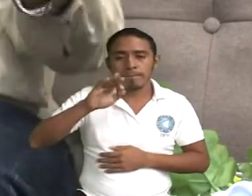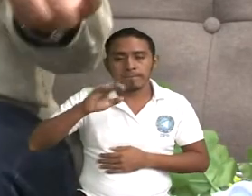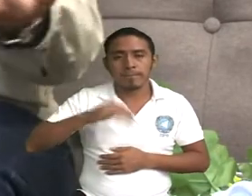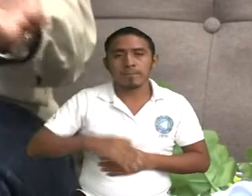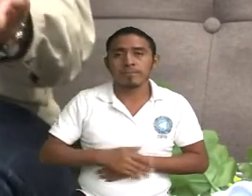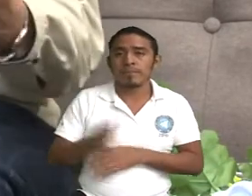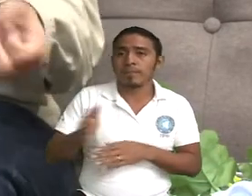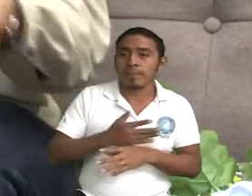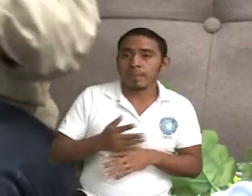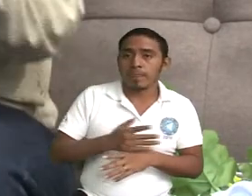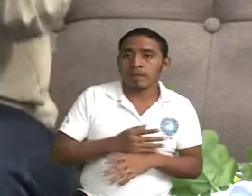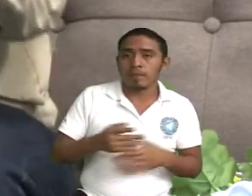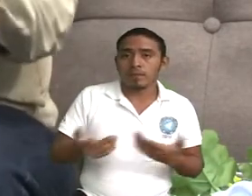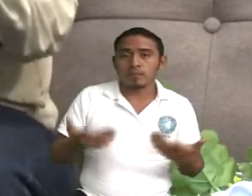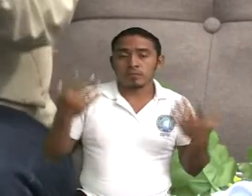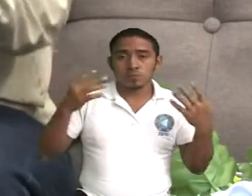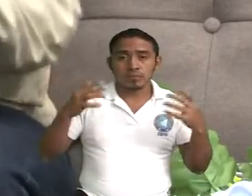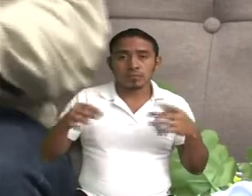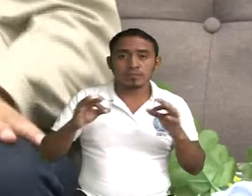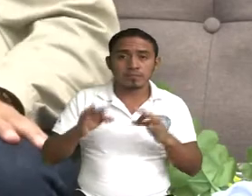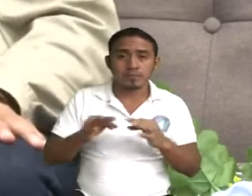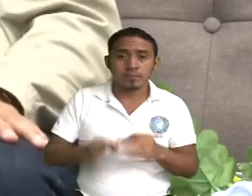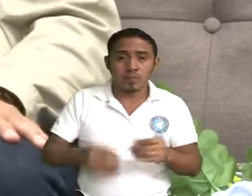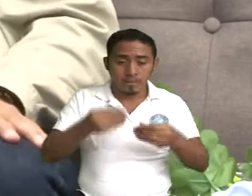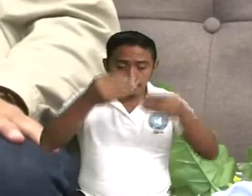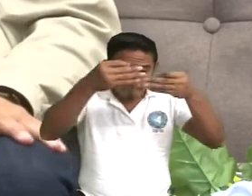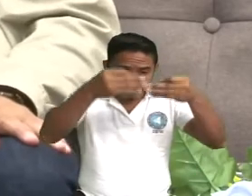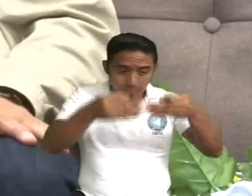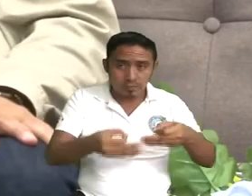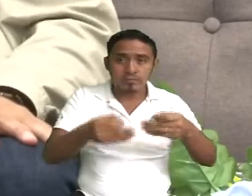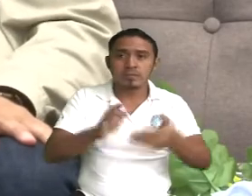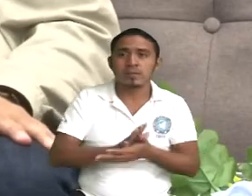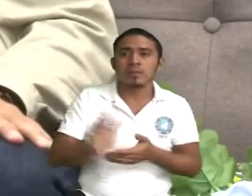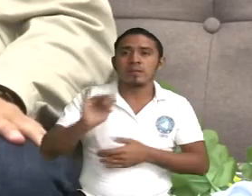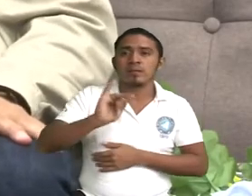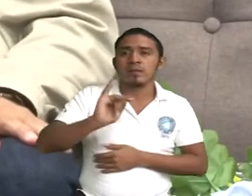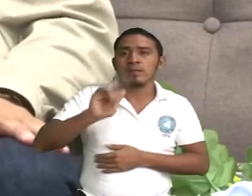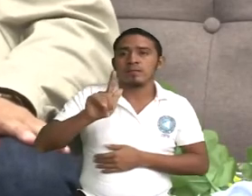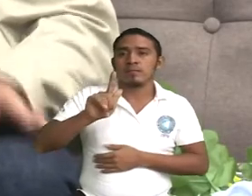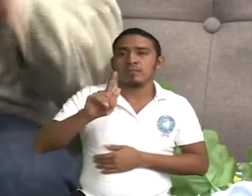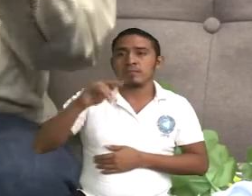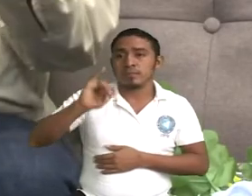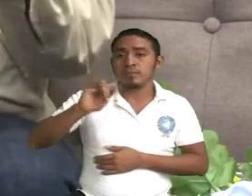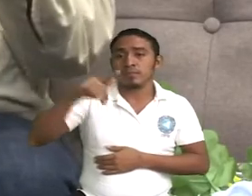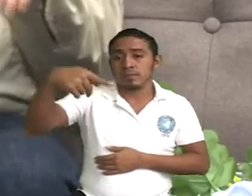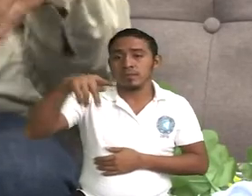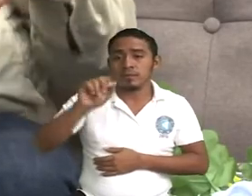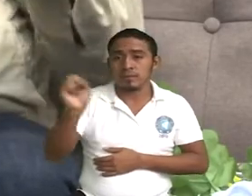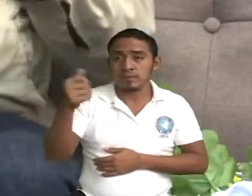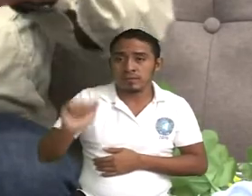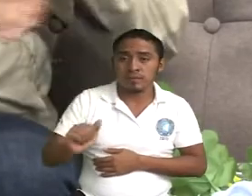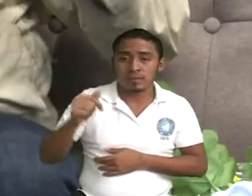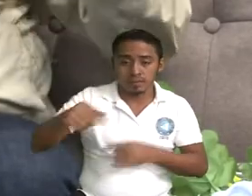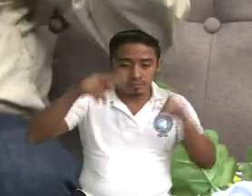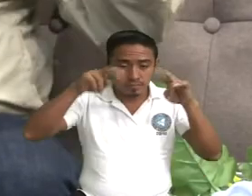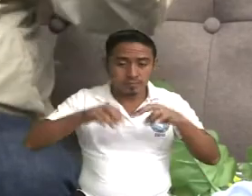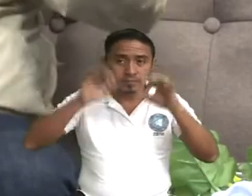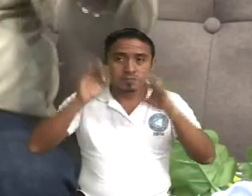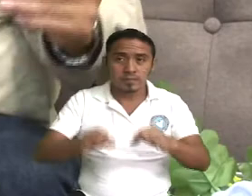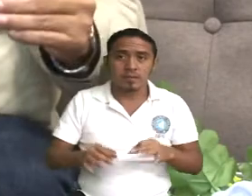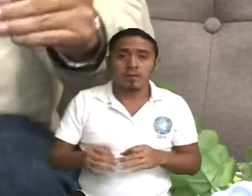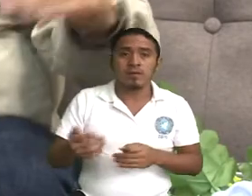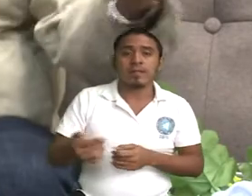Los productos primarios tienen que tener calidad. El IPSA certifica esa calidad. Es decir, detrás